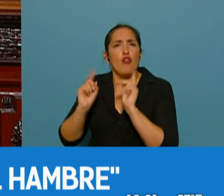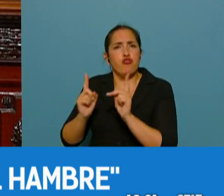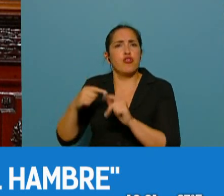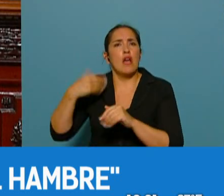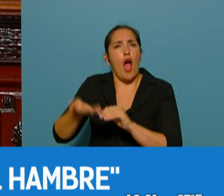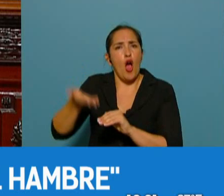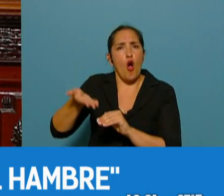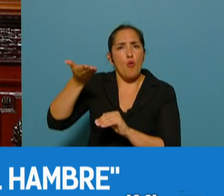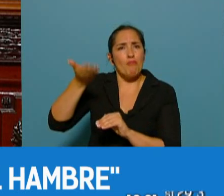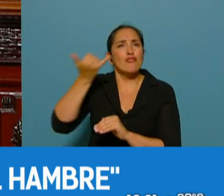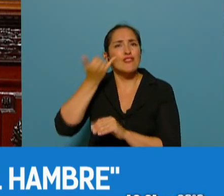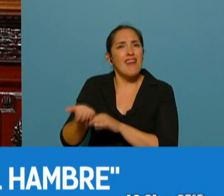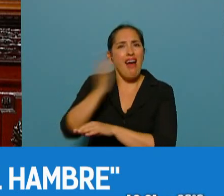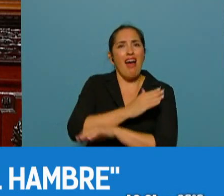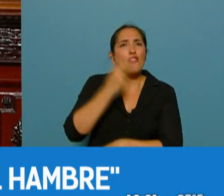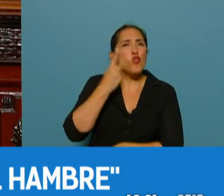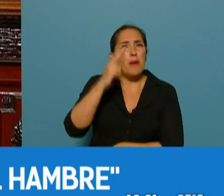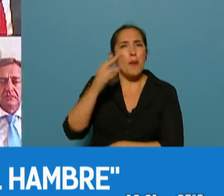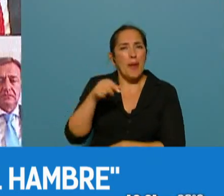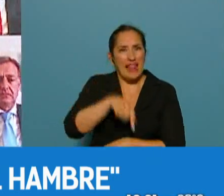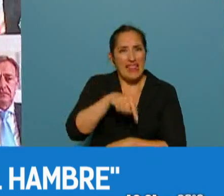salariales establecidos por la paritaria 2020.